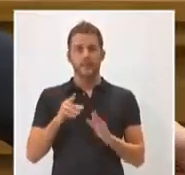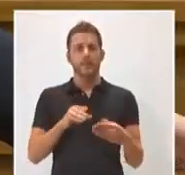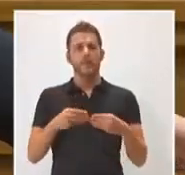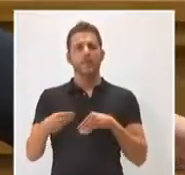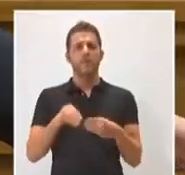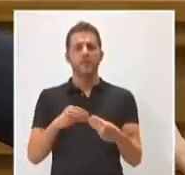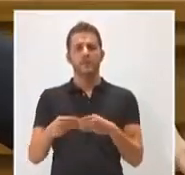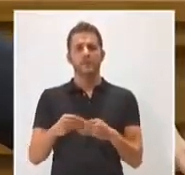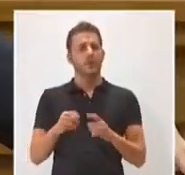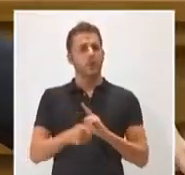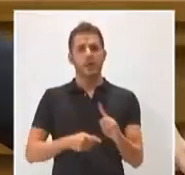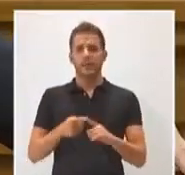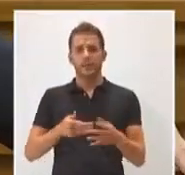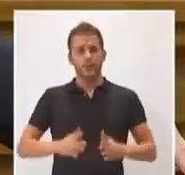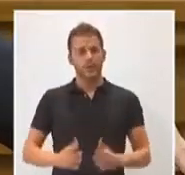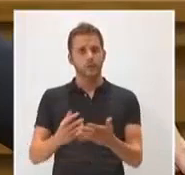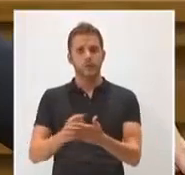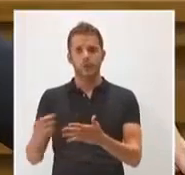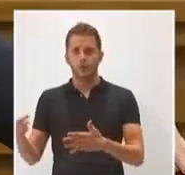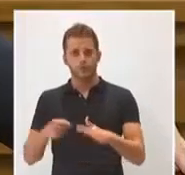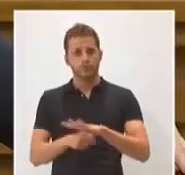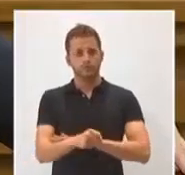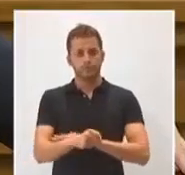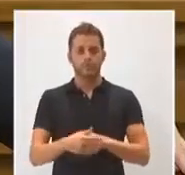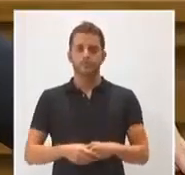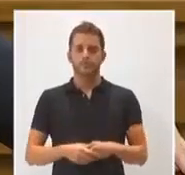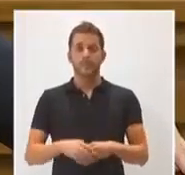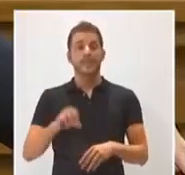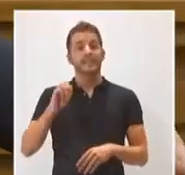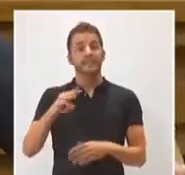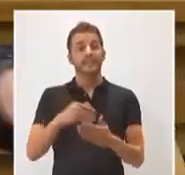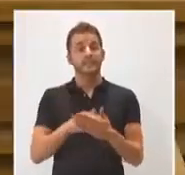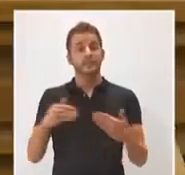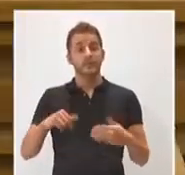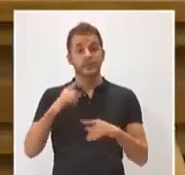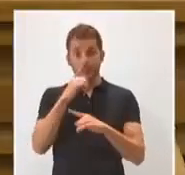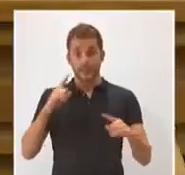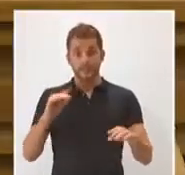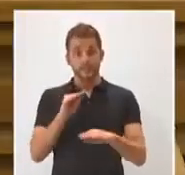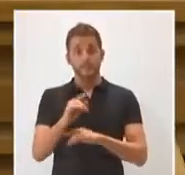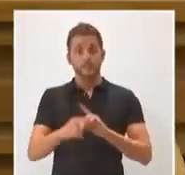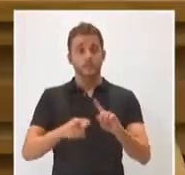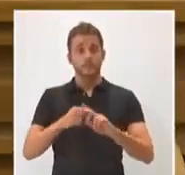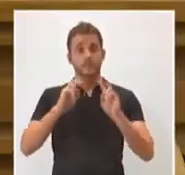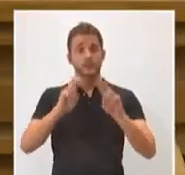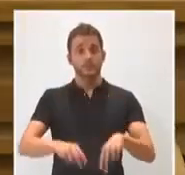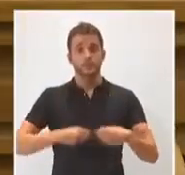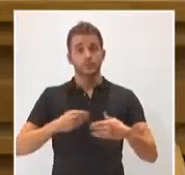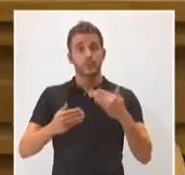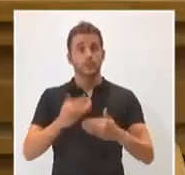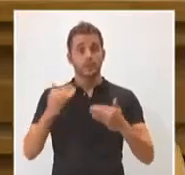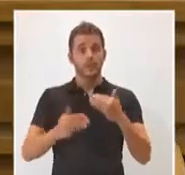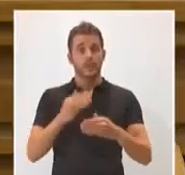para todos los hijos que vengan eso es evidente 13 millones que dedicaremos este año también para la modernización de la formación profesional